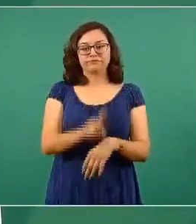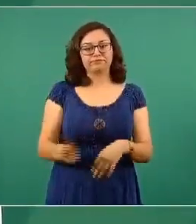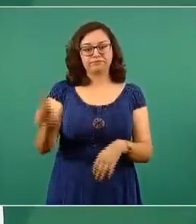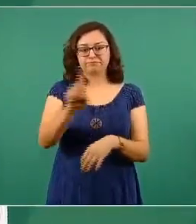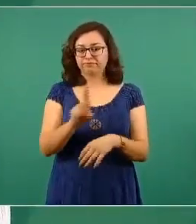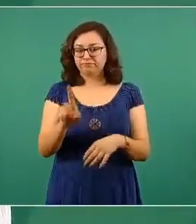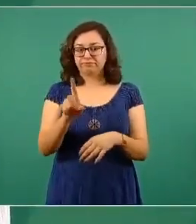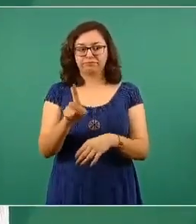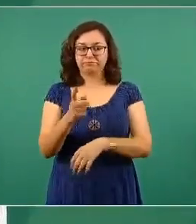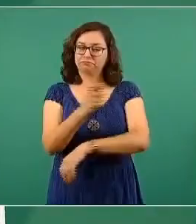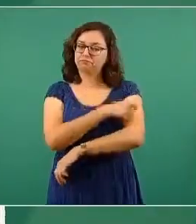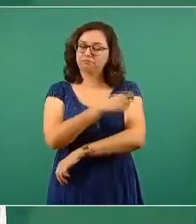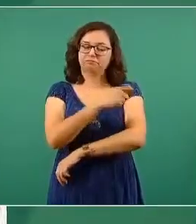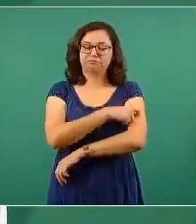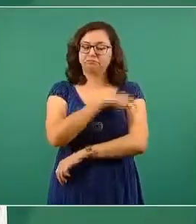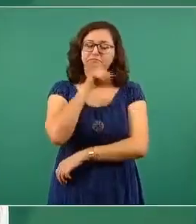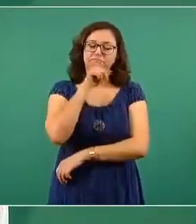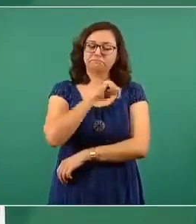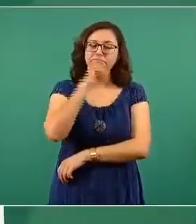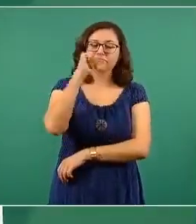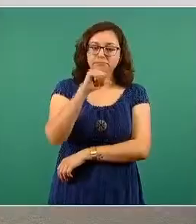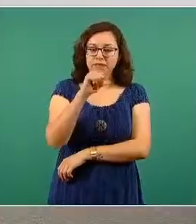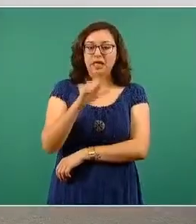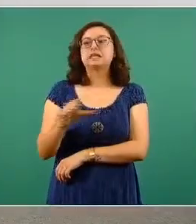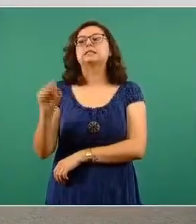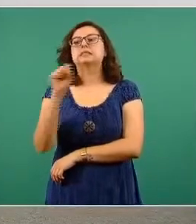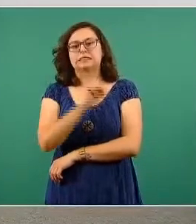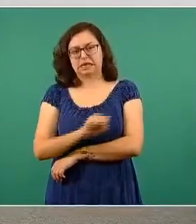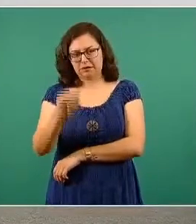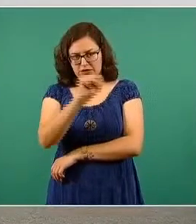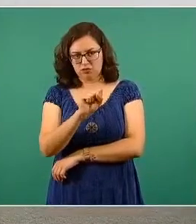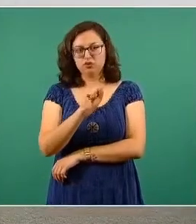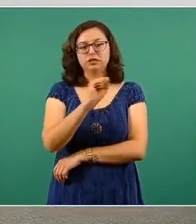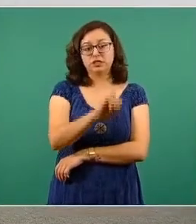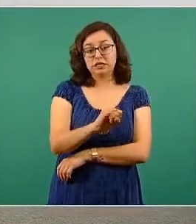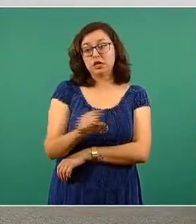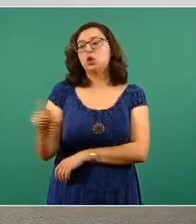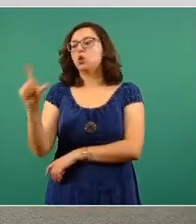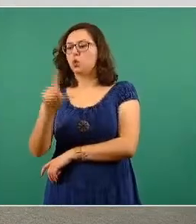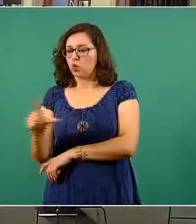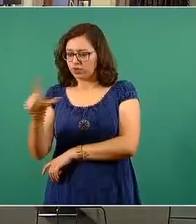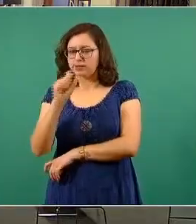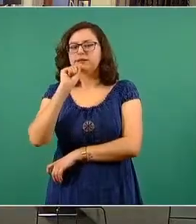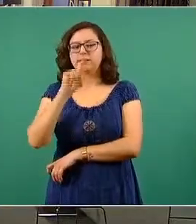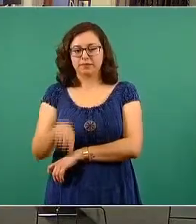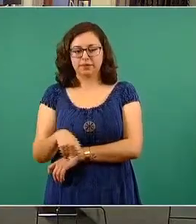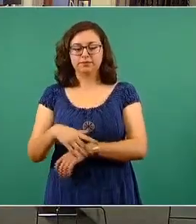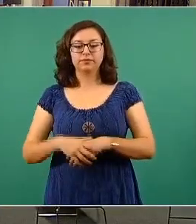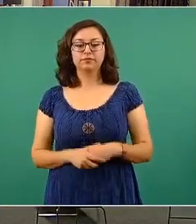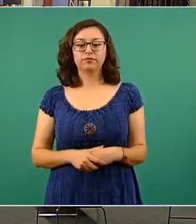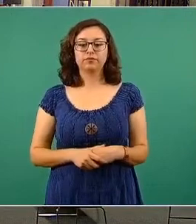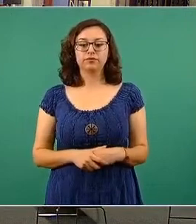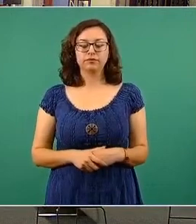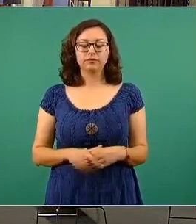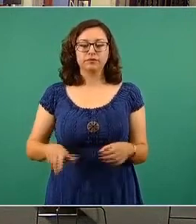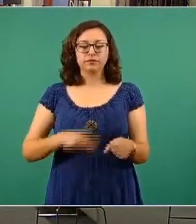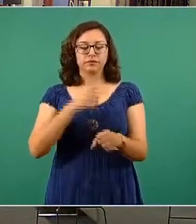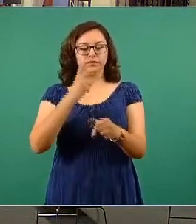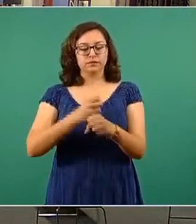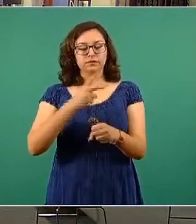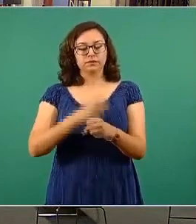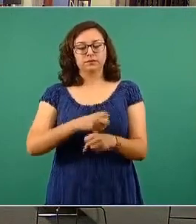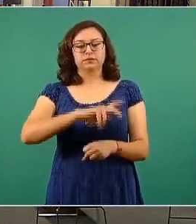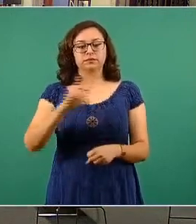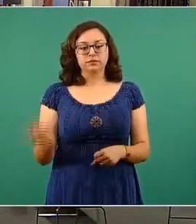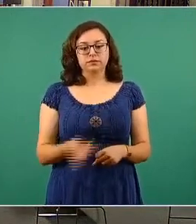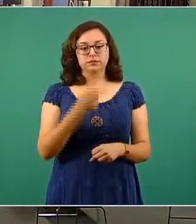vacunación activos. El sábado sí, y el lunes inmediato se reactivan. Muy bien, muchas gracias. La segunda pregunta sería